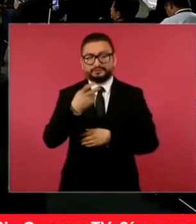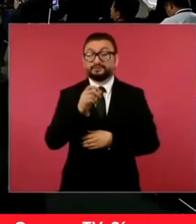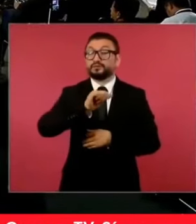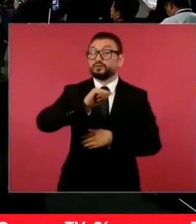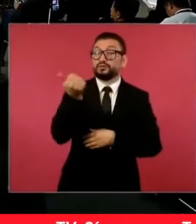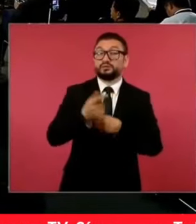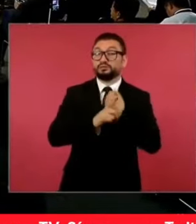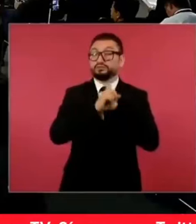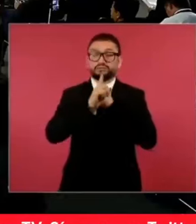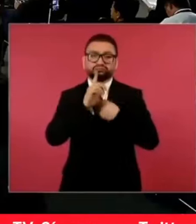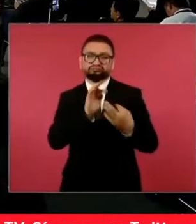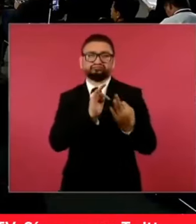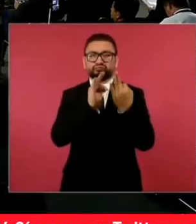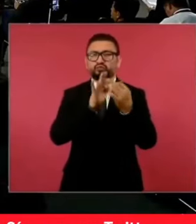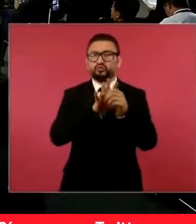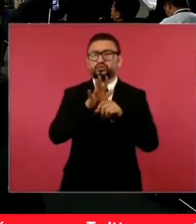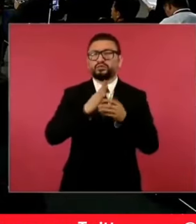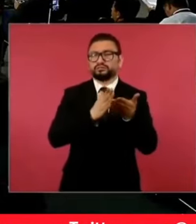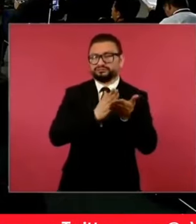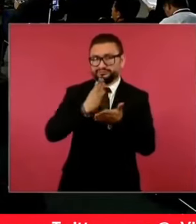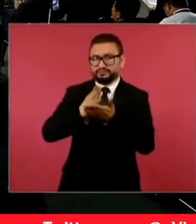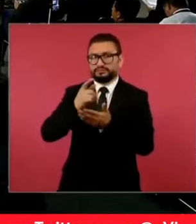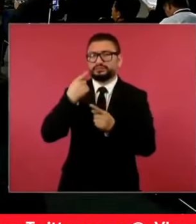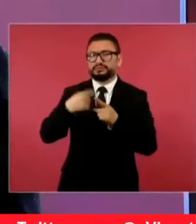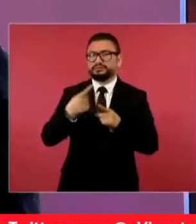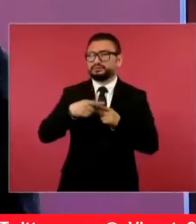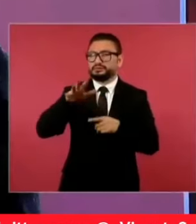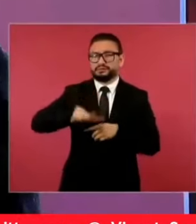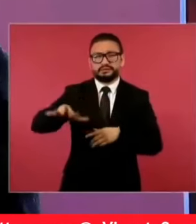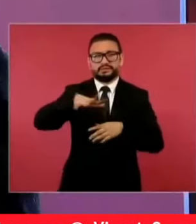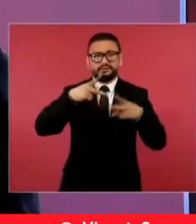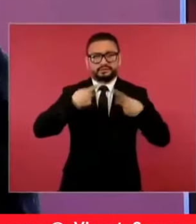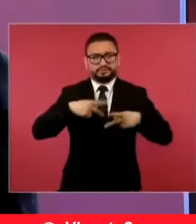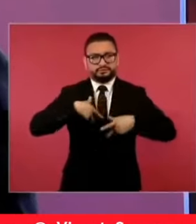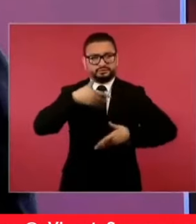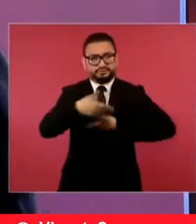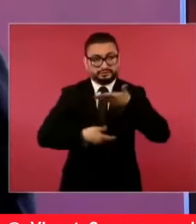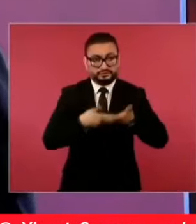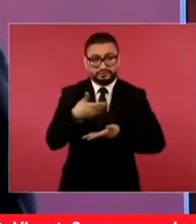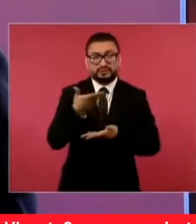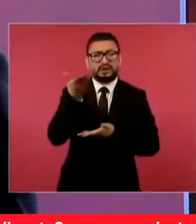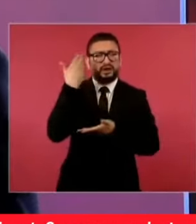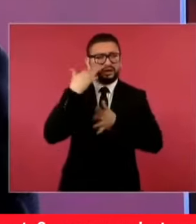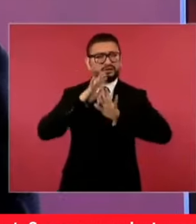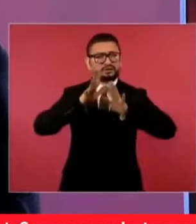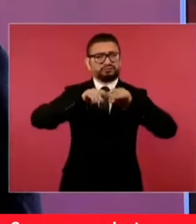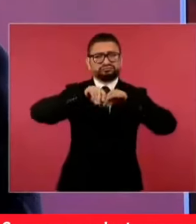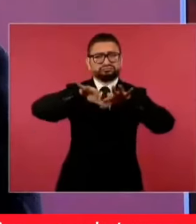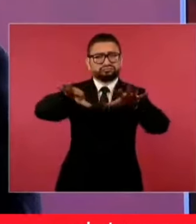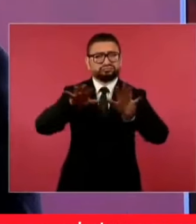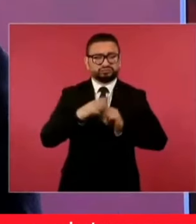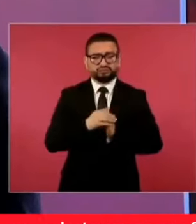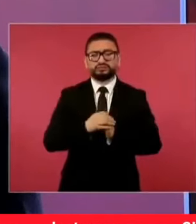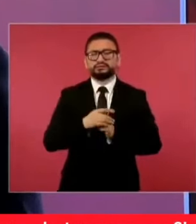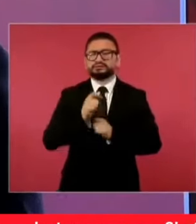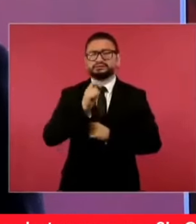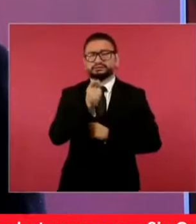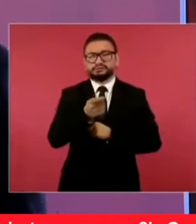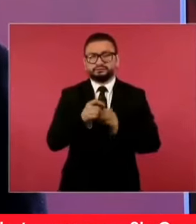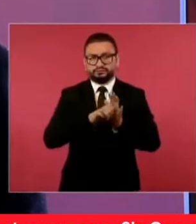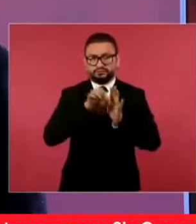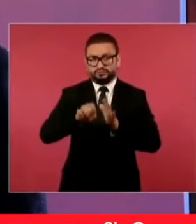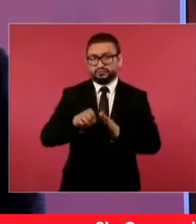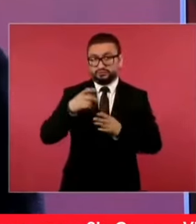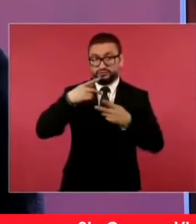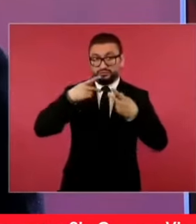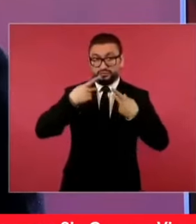ver con el acceso por parte de la población a los servicios que ya se desplegaron, es decir, que las personas